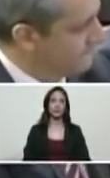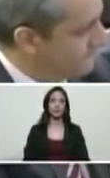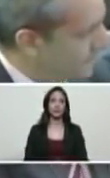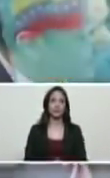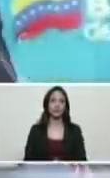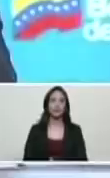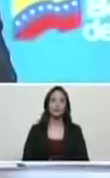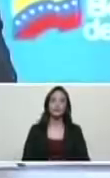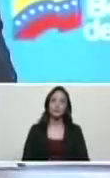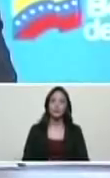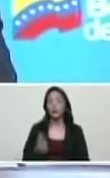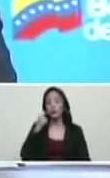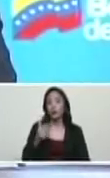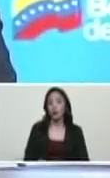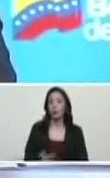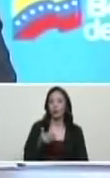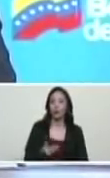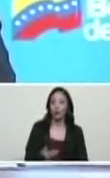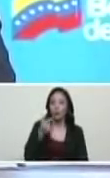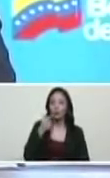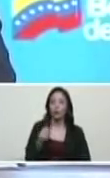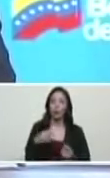Por eso es tan importante el turismo.